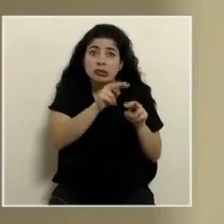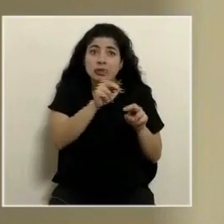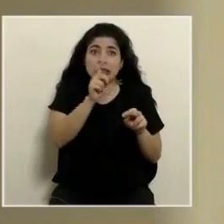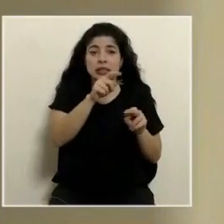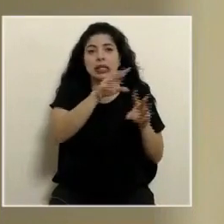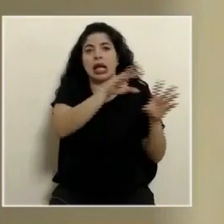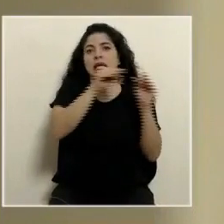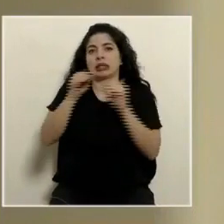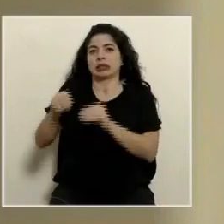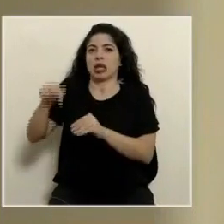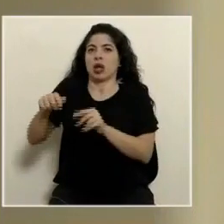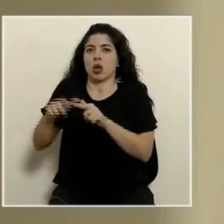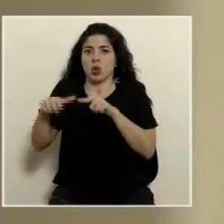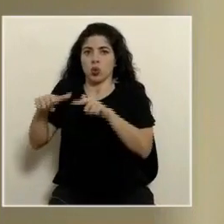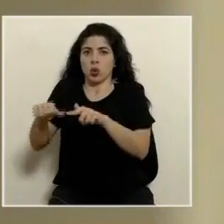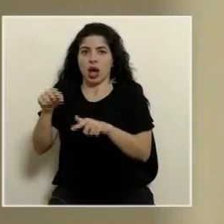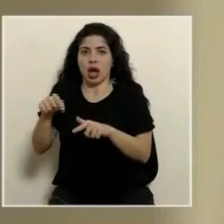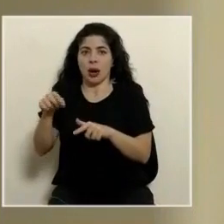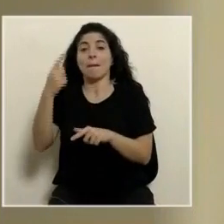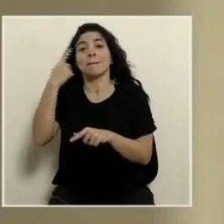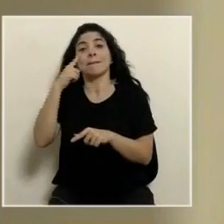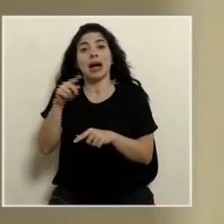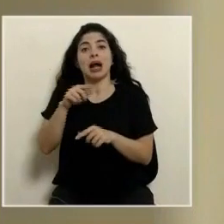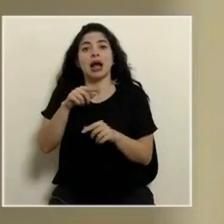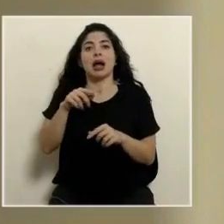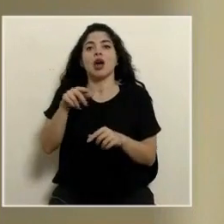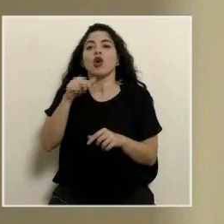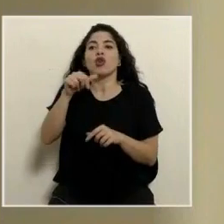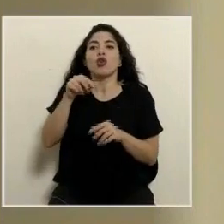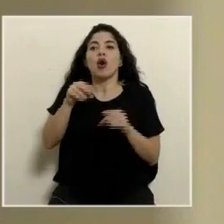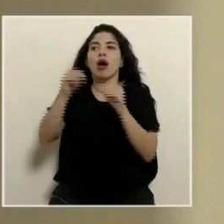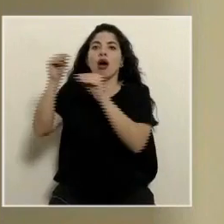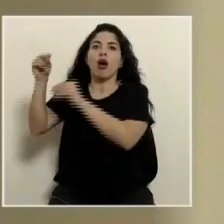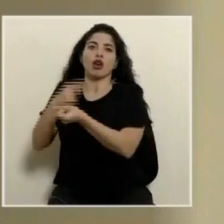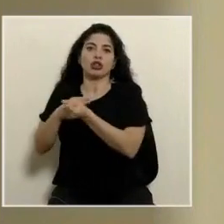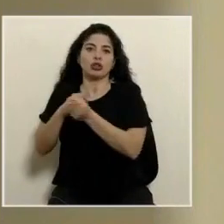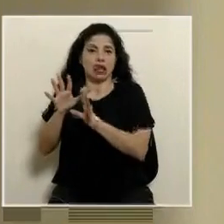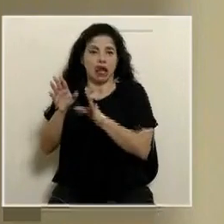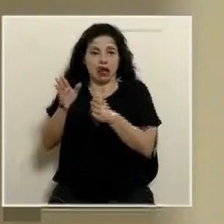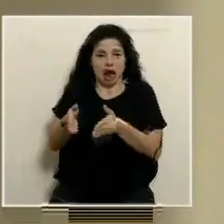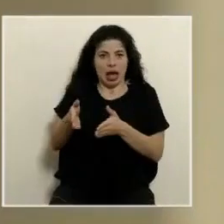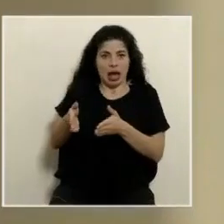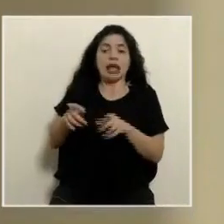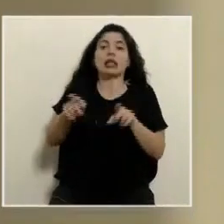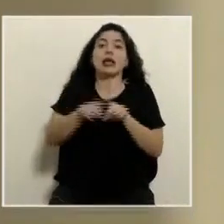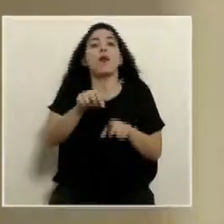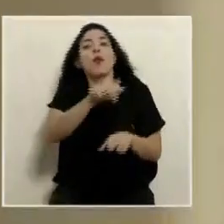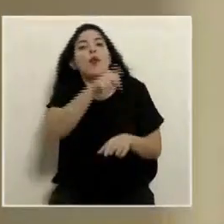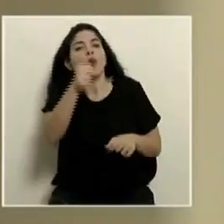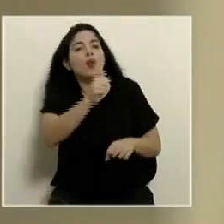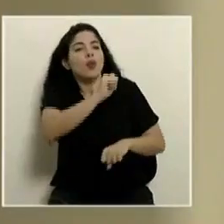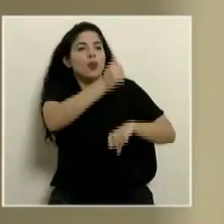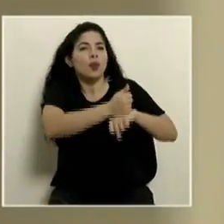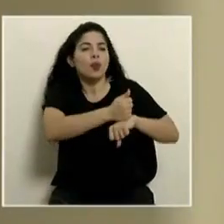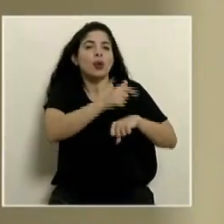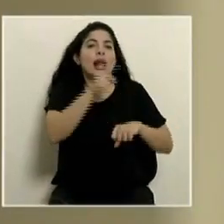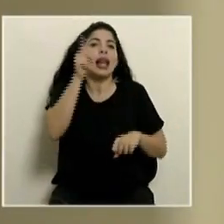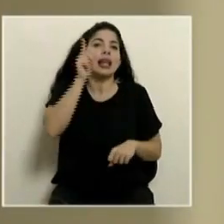permanente, y que de esta forma no se ocupe una cama hospitalaria. Tenemos también centros habilitados